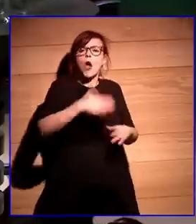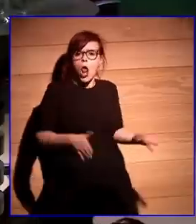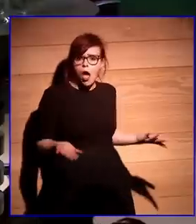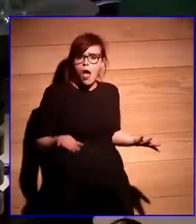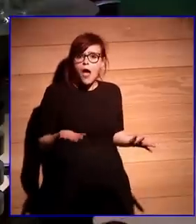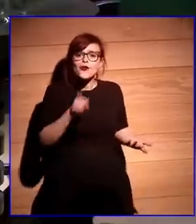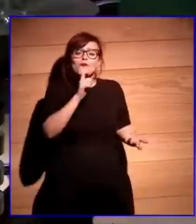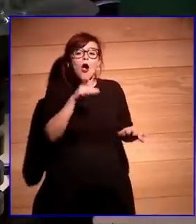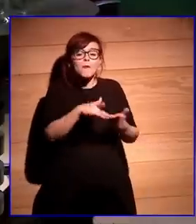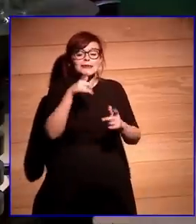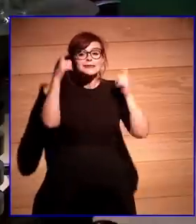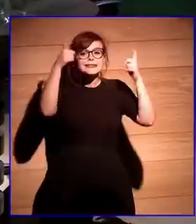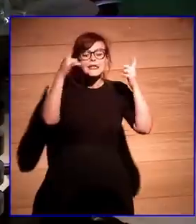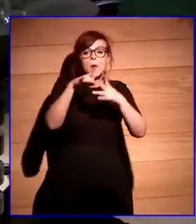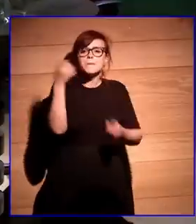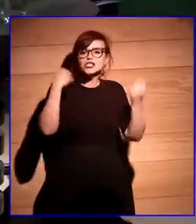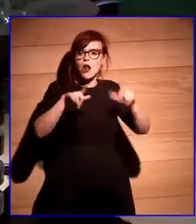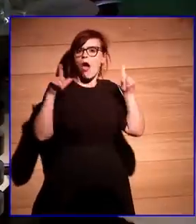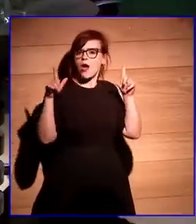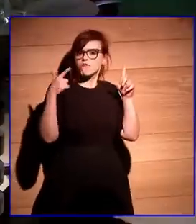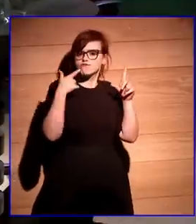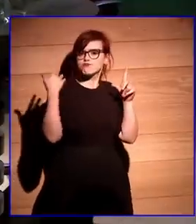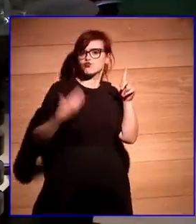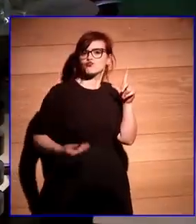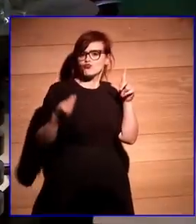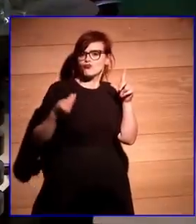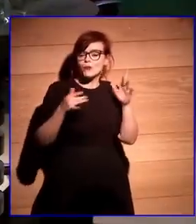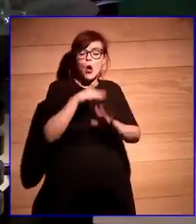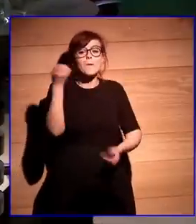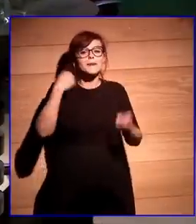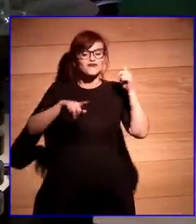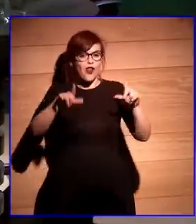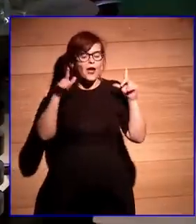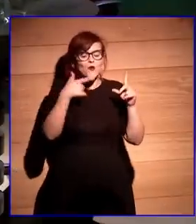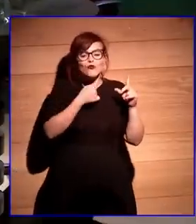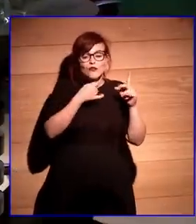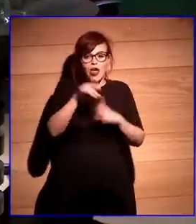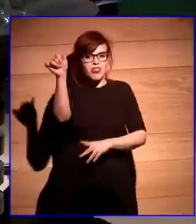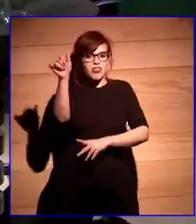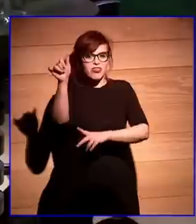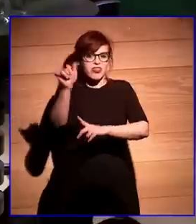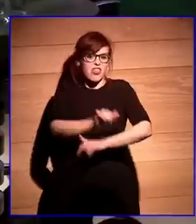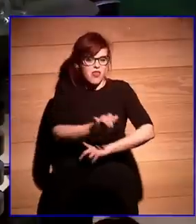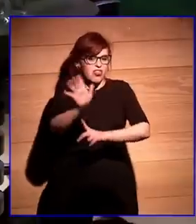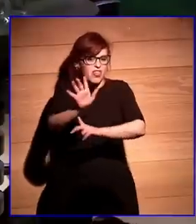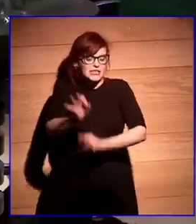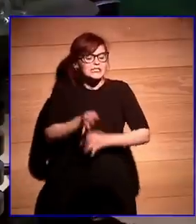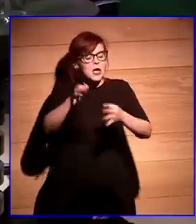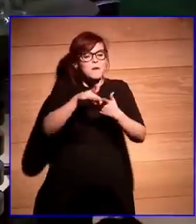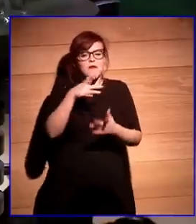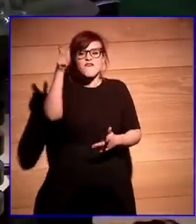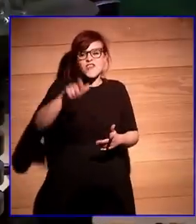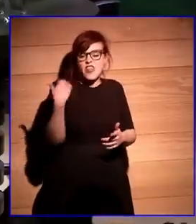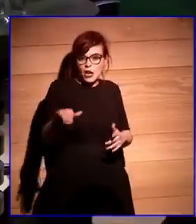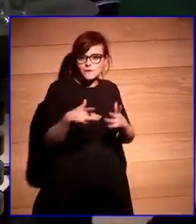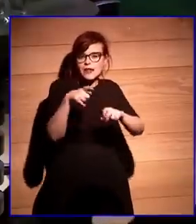Para que se convierta en un personaje... Yo creo que la mayoría de los personajes que nos gustan del cine son villanos y seguramente